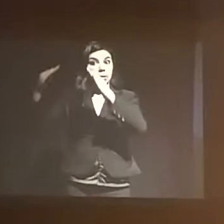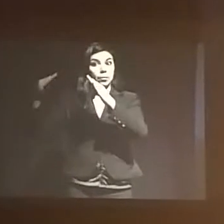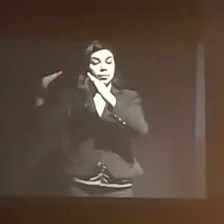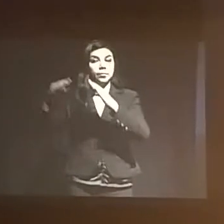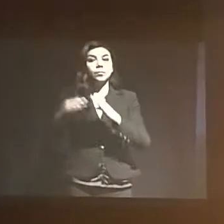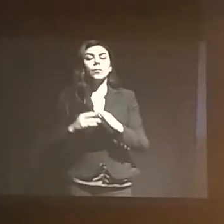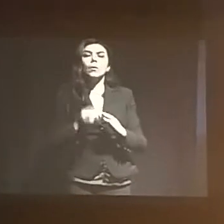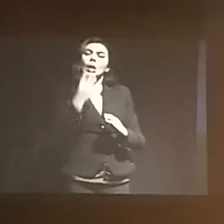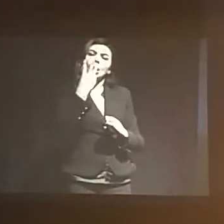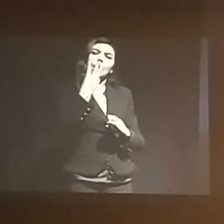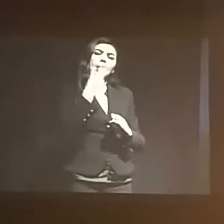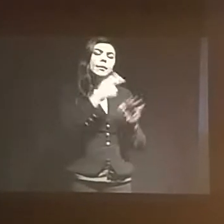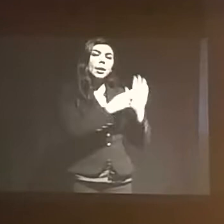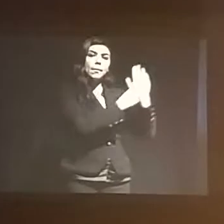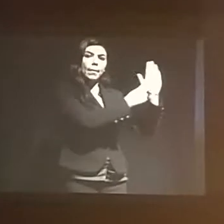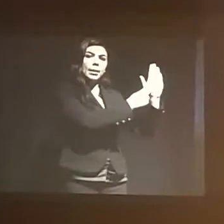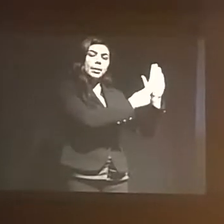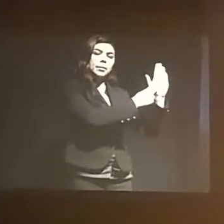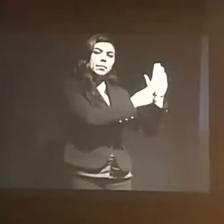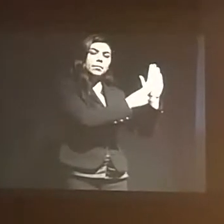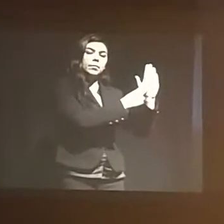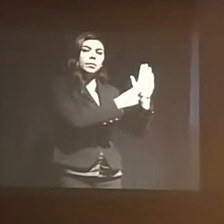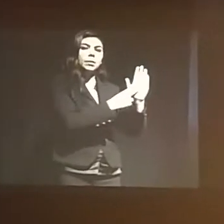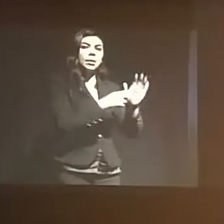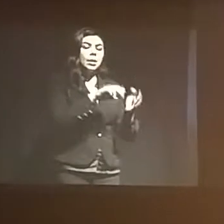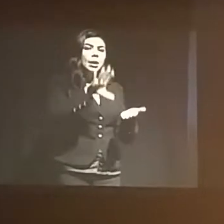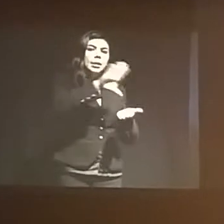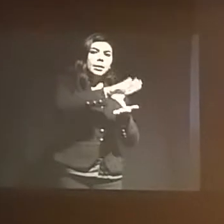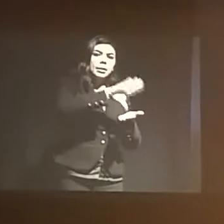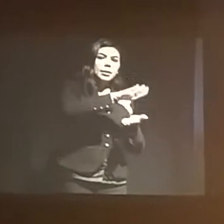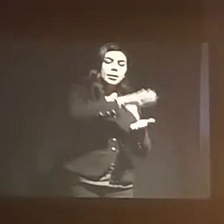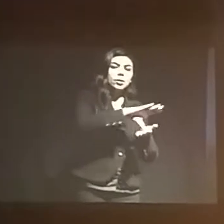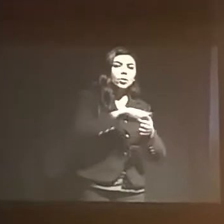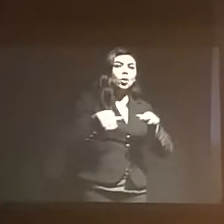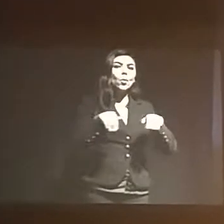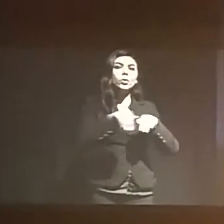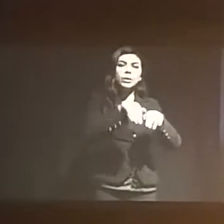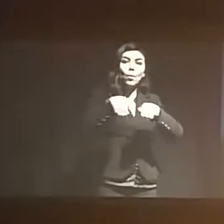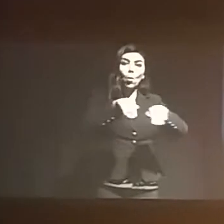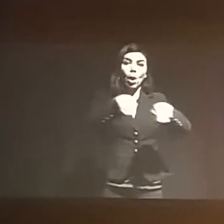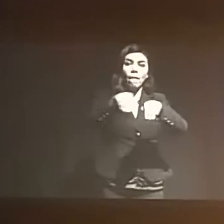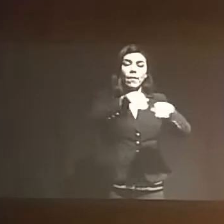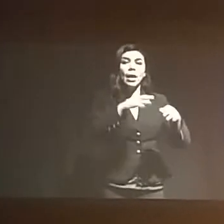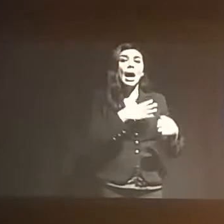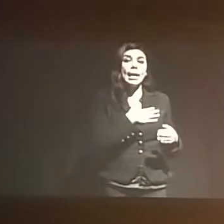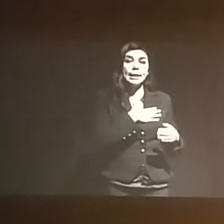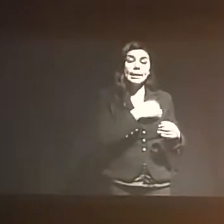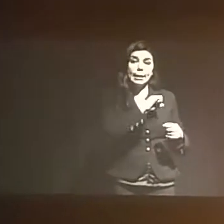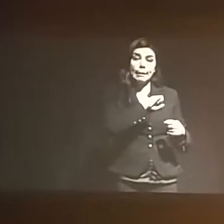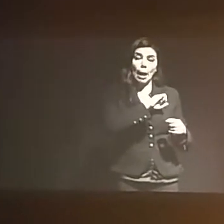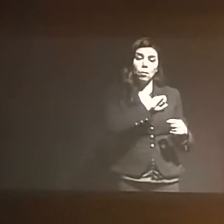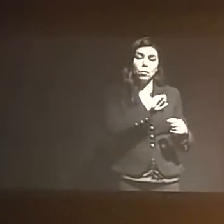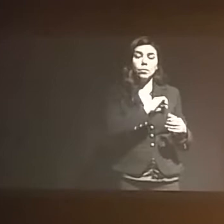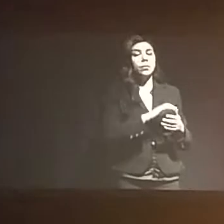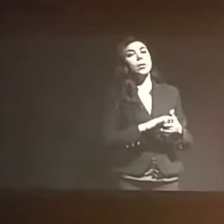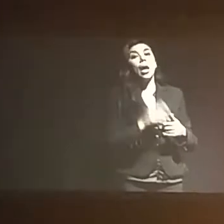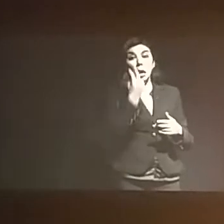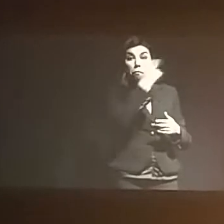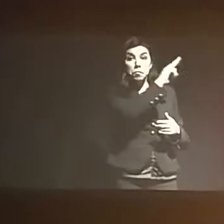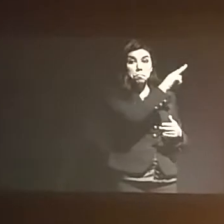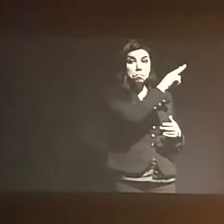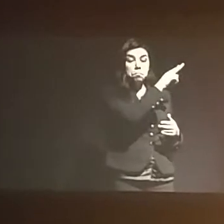caso de las tres imágenes que siguen, que es el plan de centro, el plan de movilidad de Santiago, también, si uno ve,